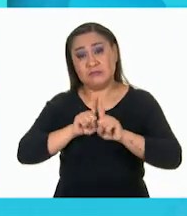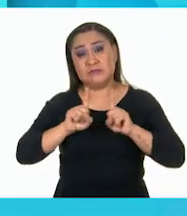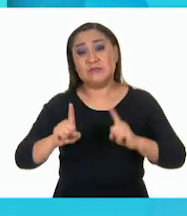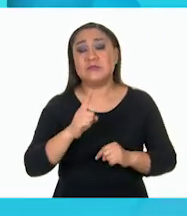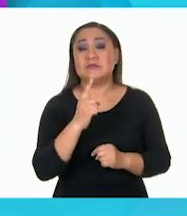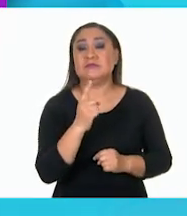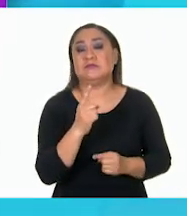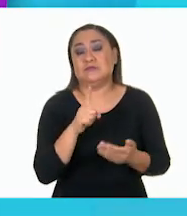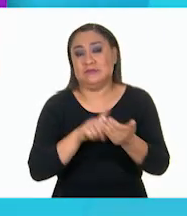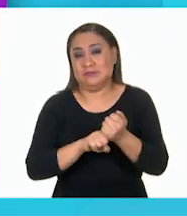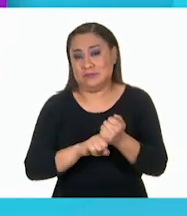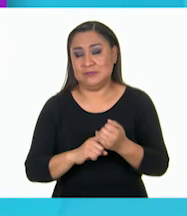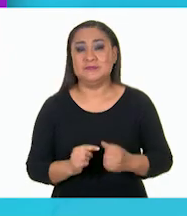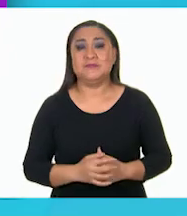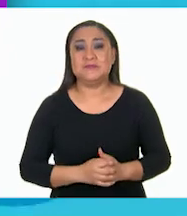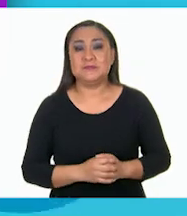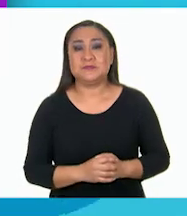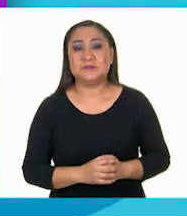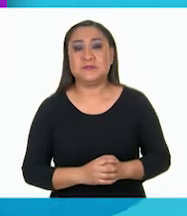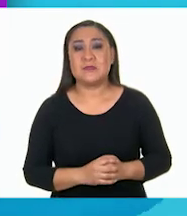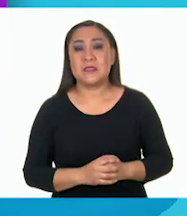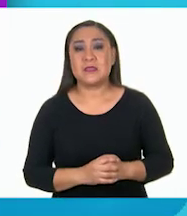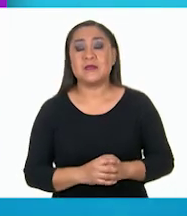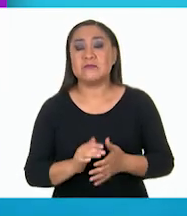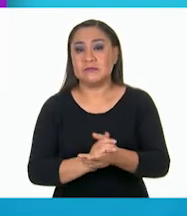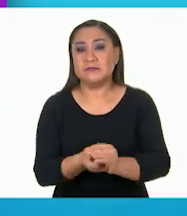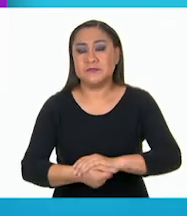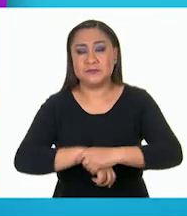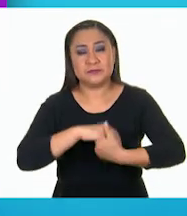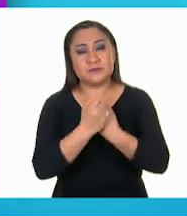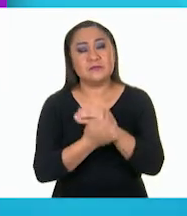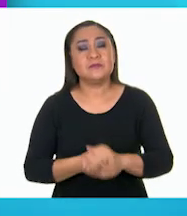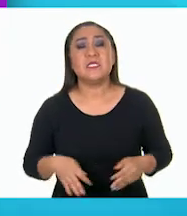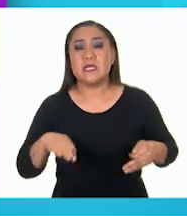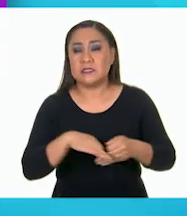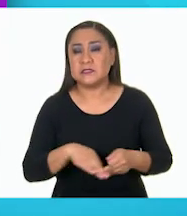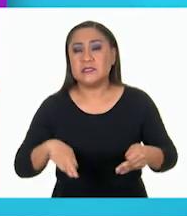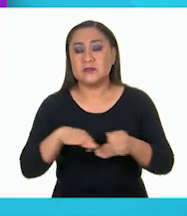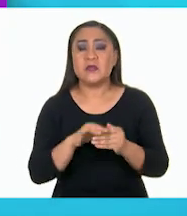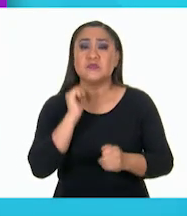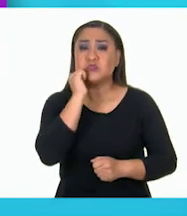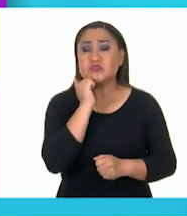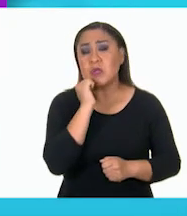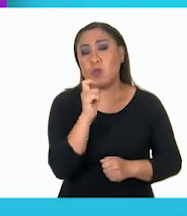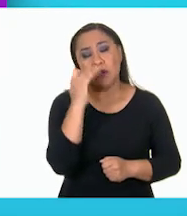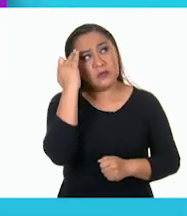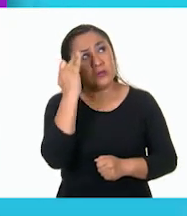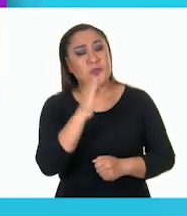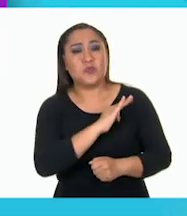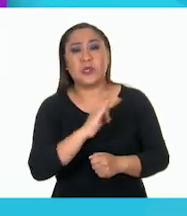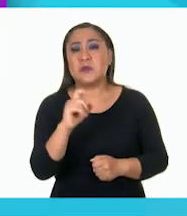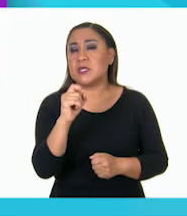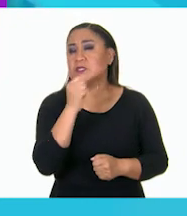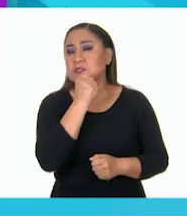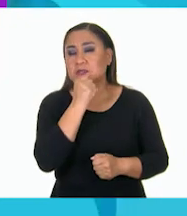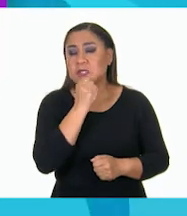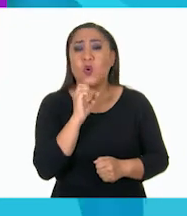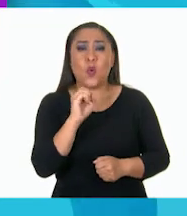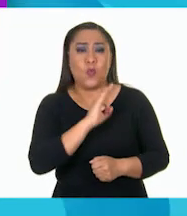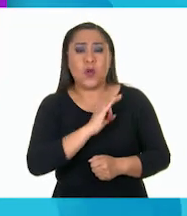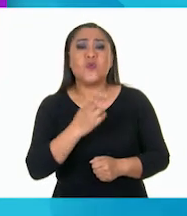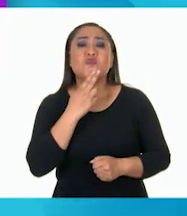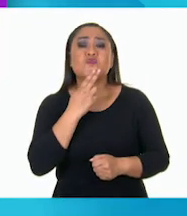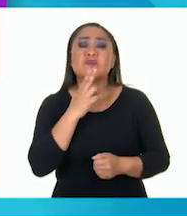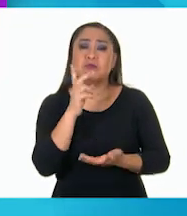y medio entre tú y los demás. Lávate las manos muy seguido con agua y jabón por lo menos durante 20 segundos o aplica